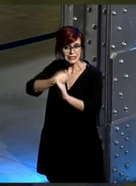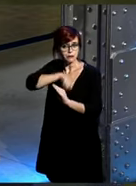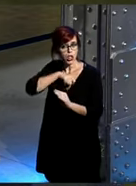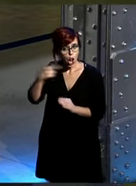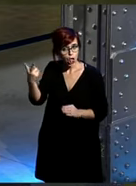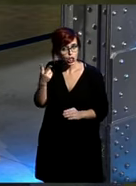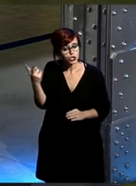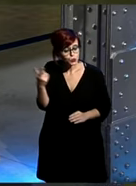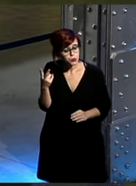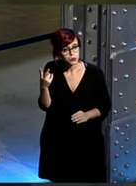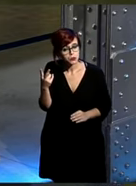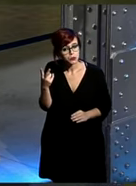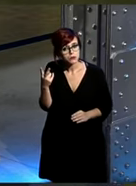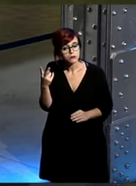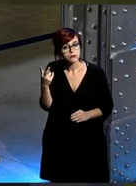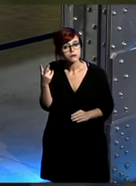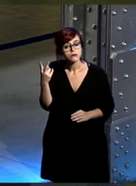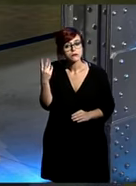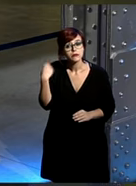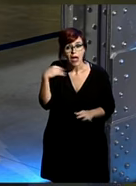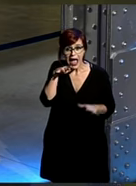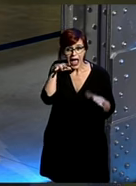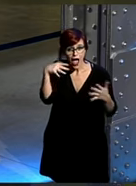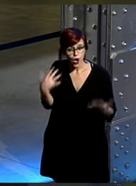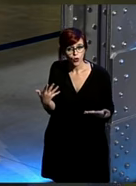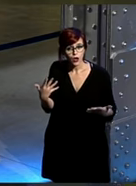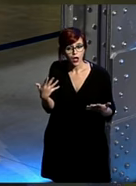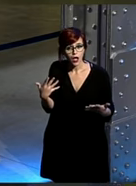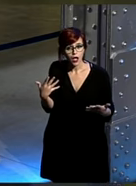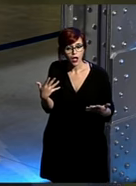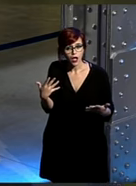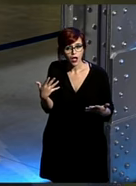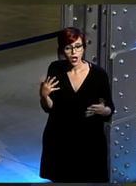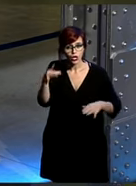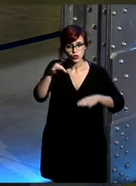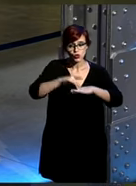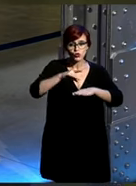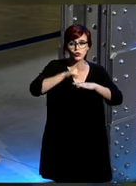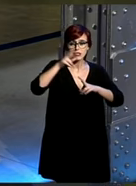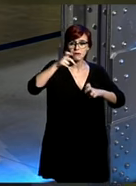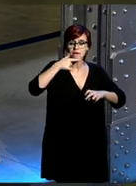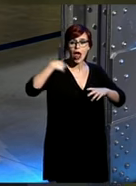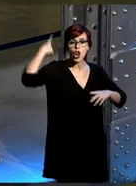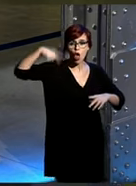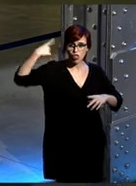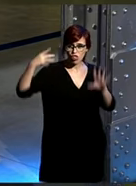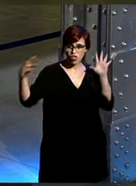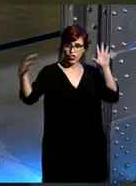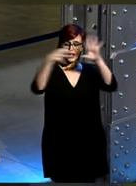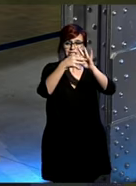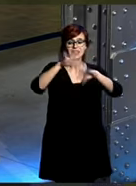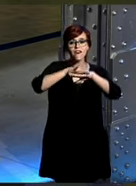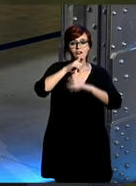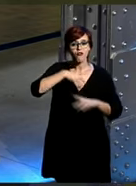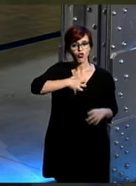españoles, uno de ellos en estos momentos, doctor por el Imperial College de Londres y en estos momentos funcionario de la